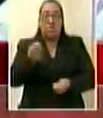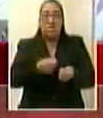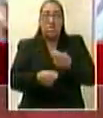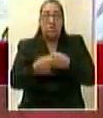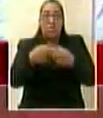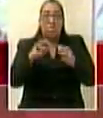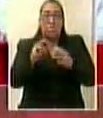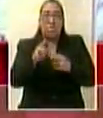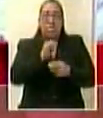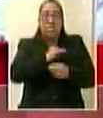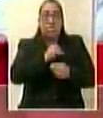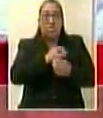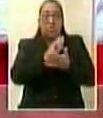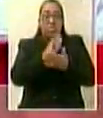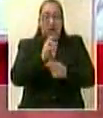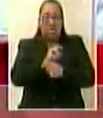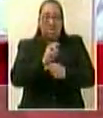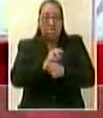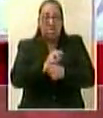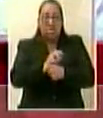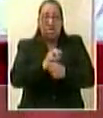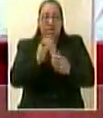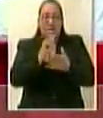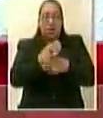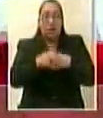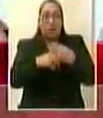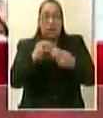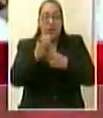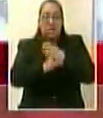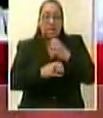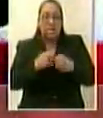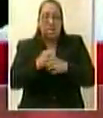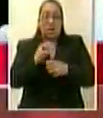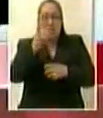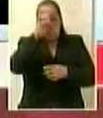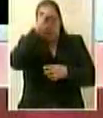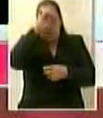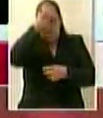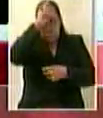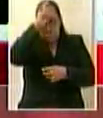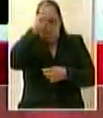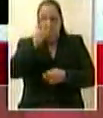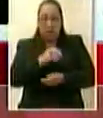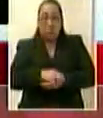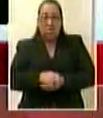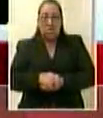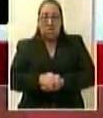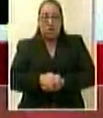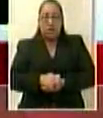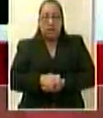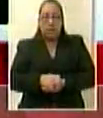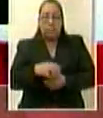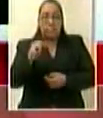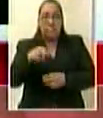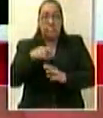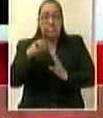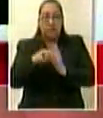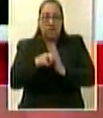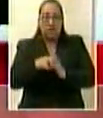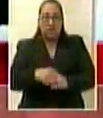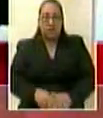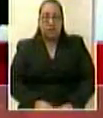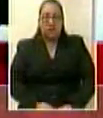de la Institución Educativa Colegio Nacional de Ciencias del Cusco. El presente proyecto